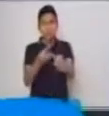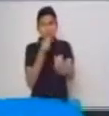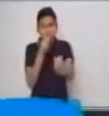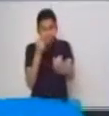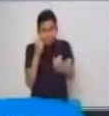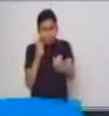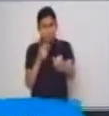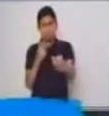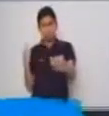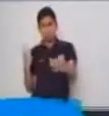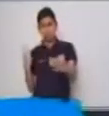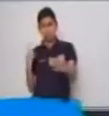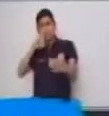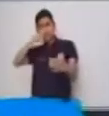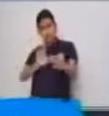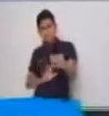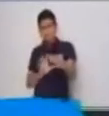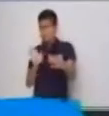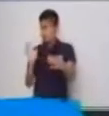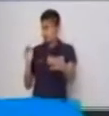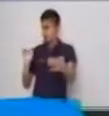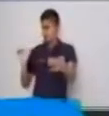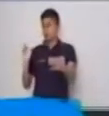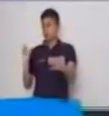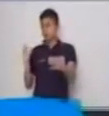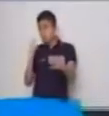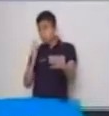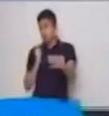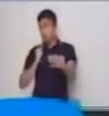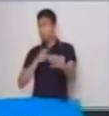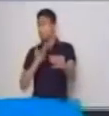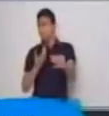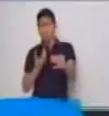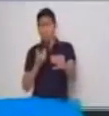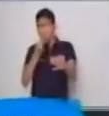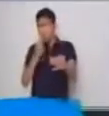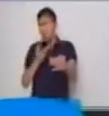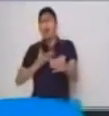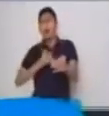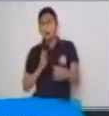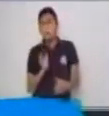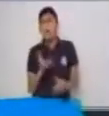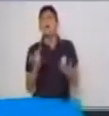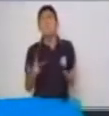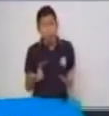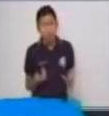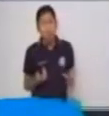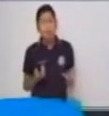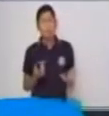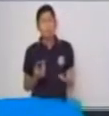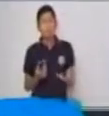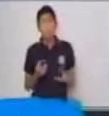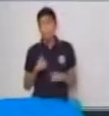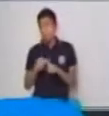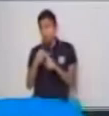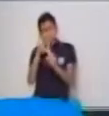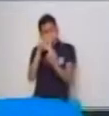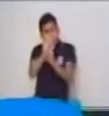Y ellas se preguntaban por qué. Cuando observan que llegan